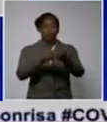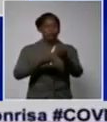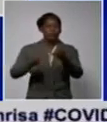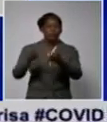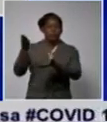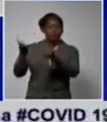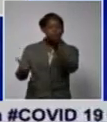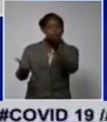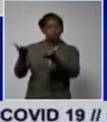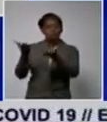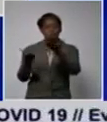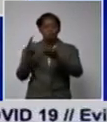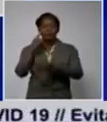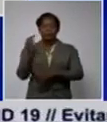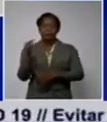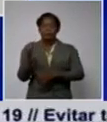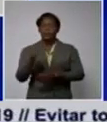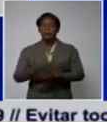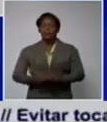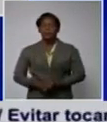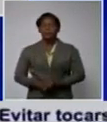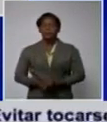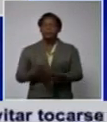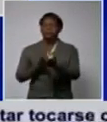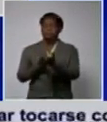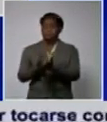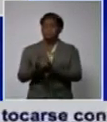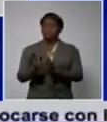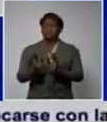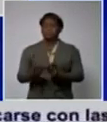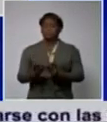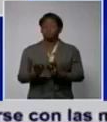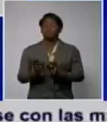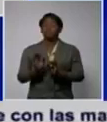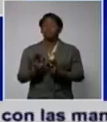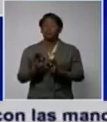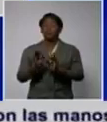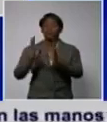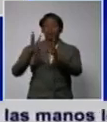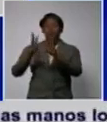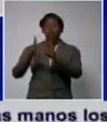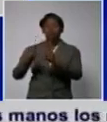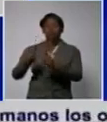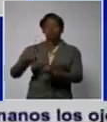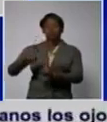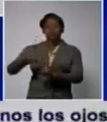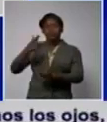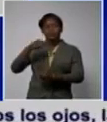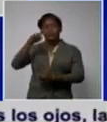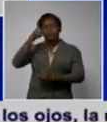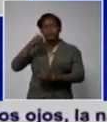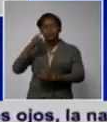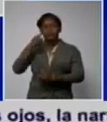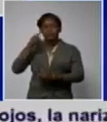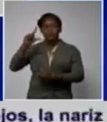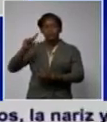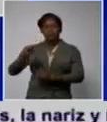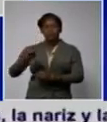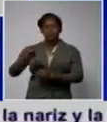Y se mantienen como las tasas más bajas de nuestro país, Las Tunas